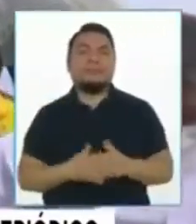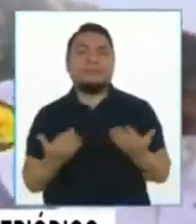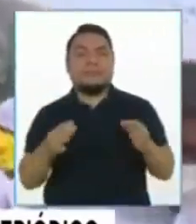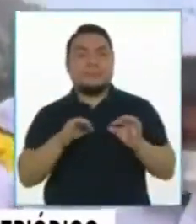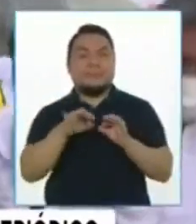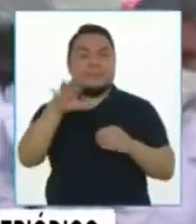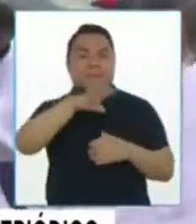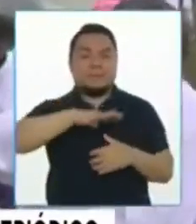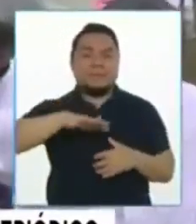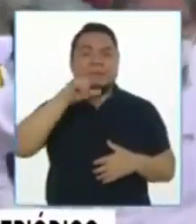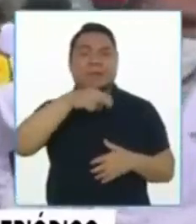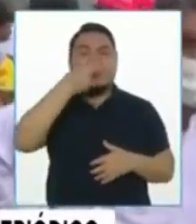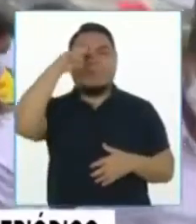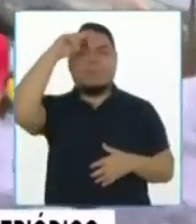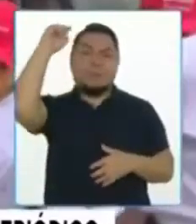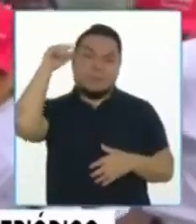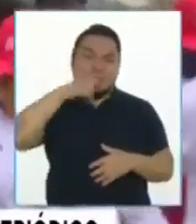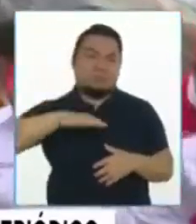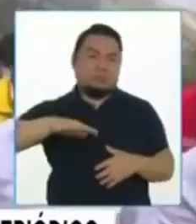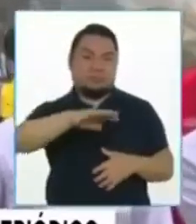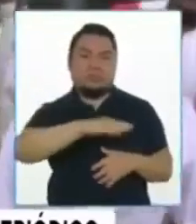en la región Huánuco.